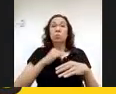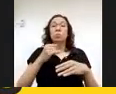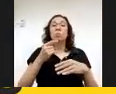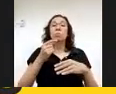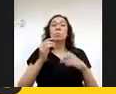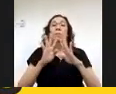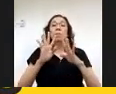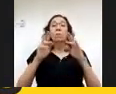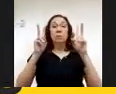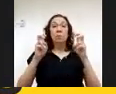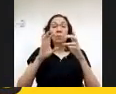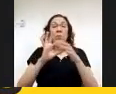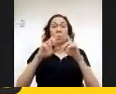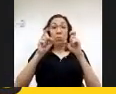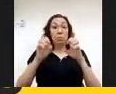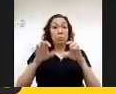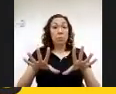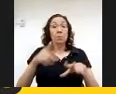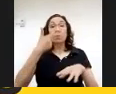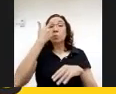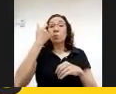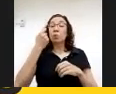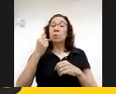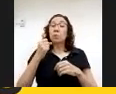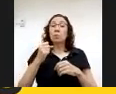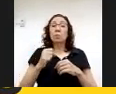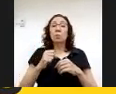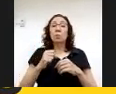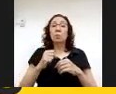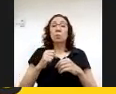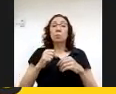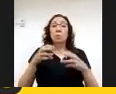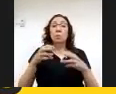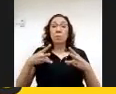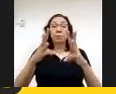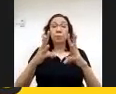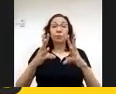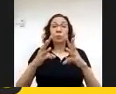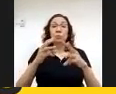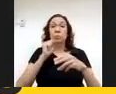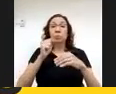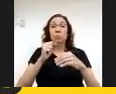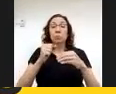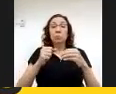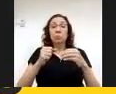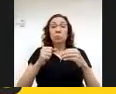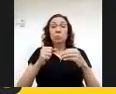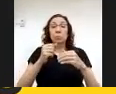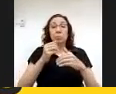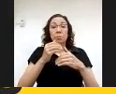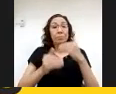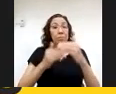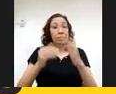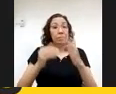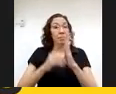tema de las pruebas porque la forma como está desarrollándose el virus ahorita